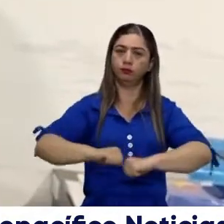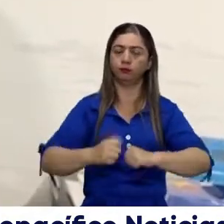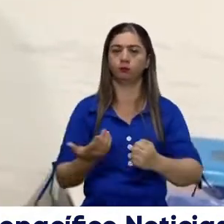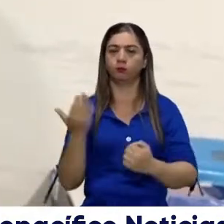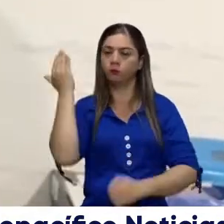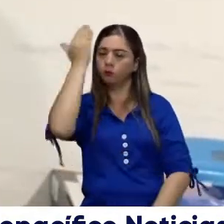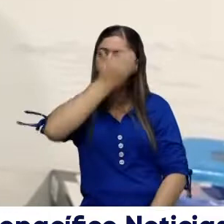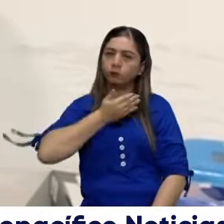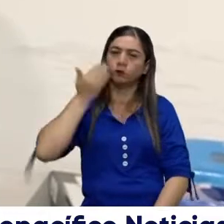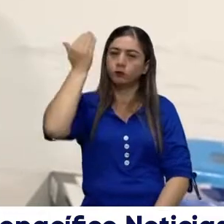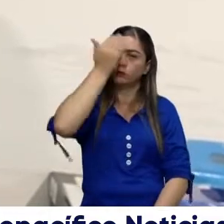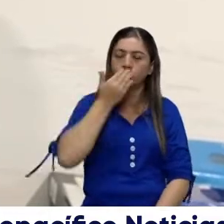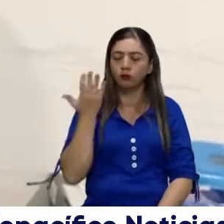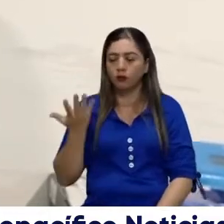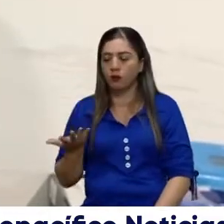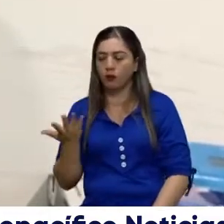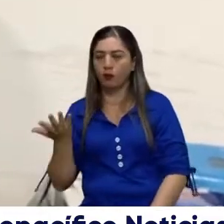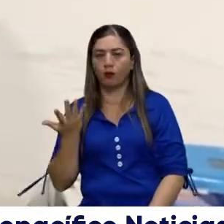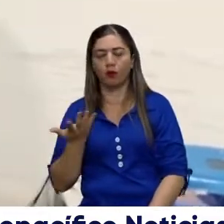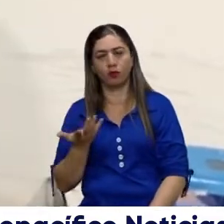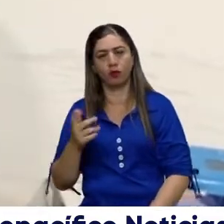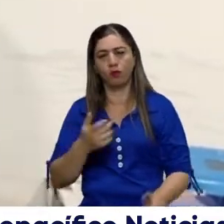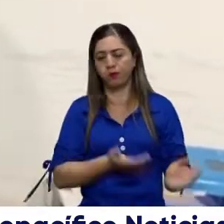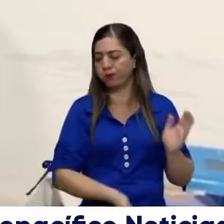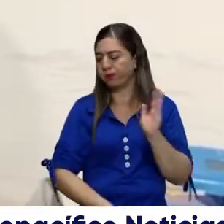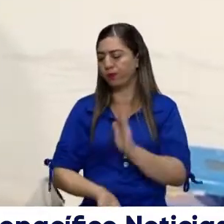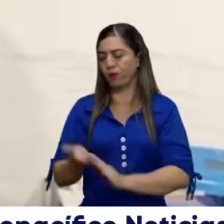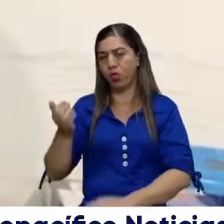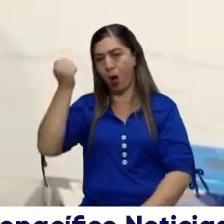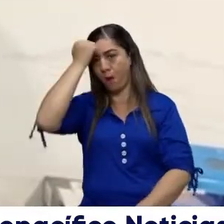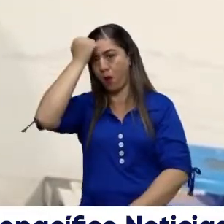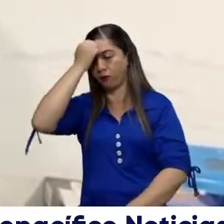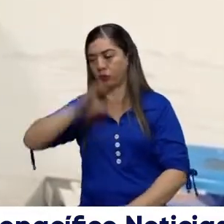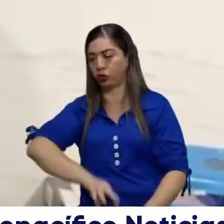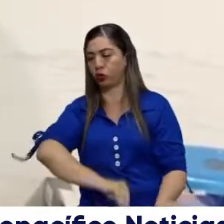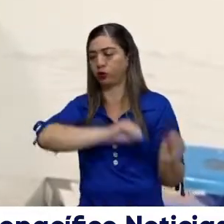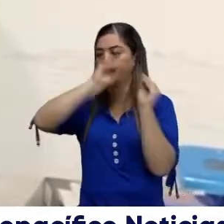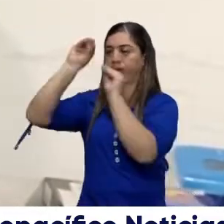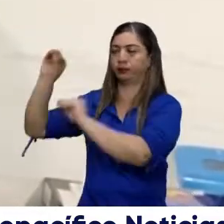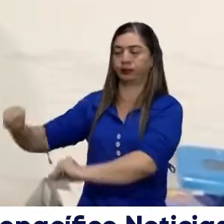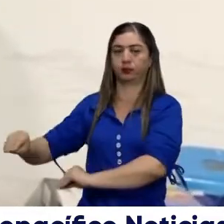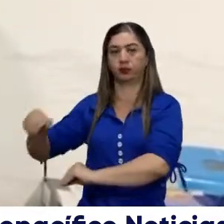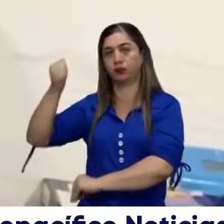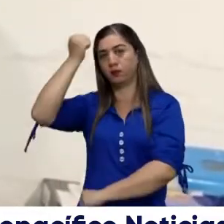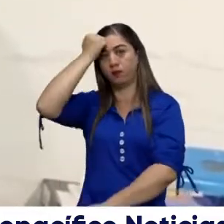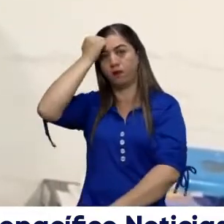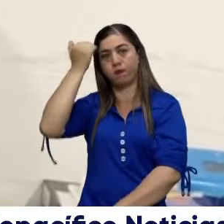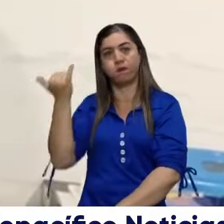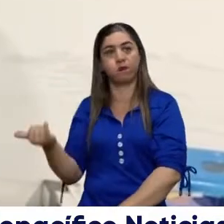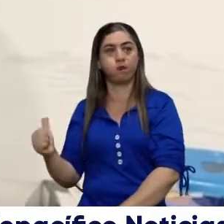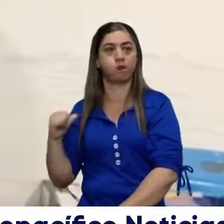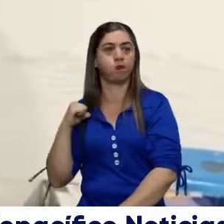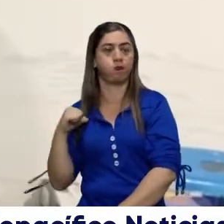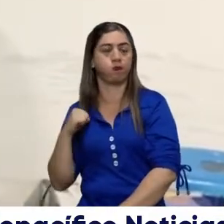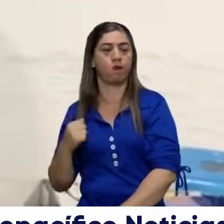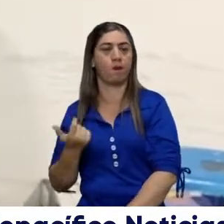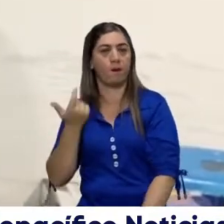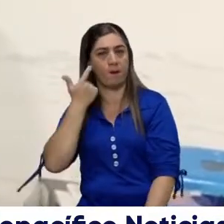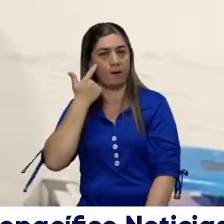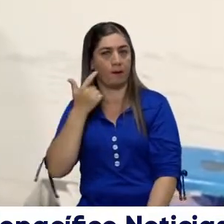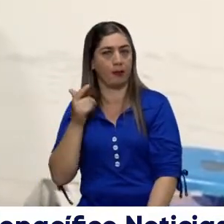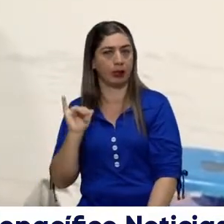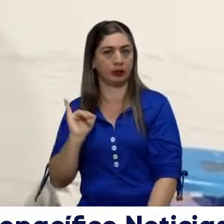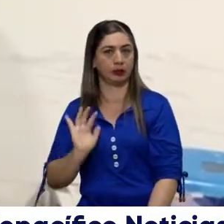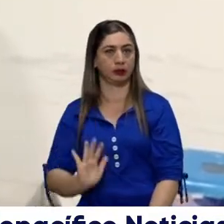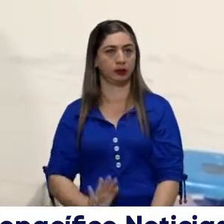estudio para ver cómo trasladamos unos docentes allá, ya que las docentes que teníamos prácticamente